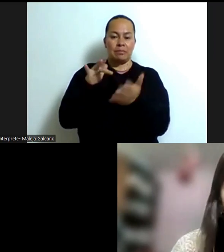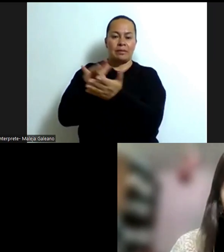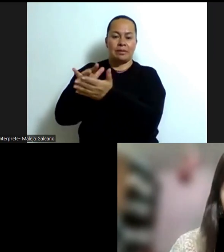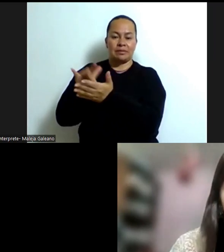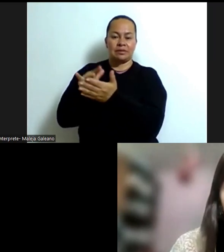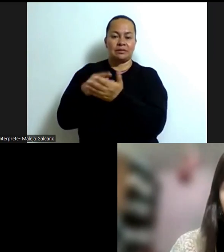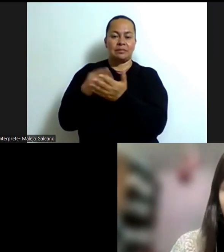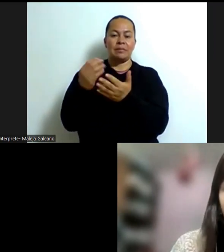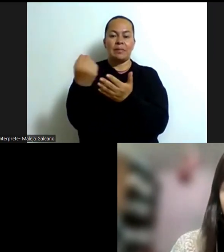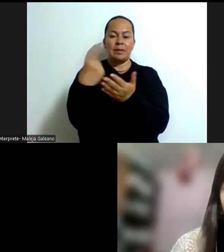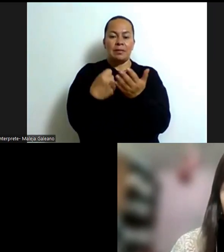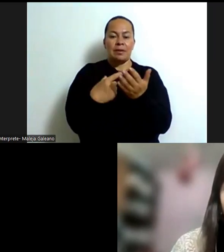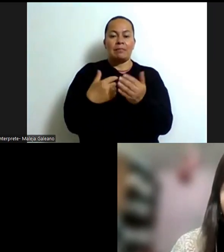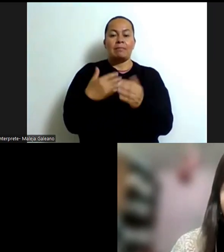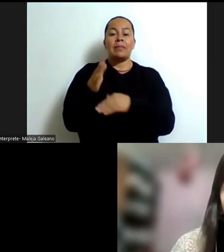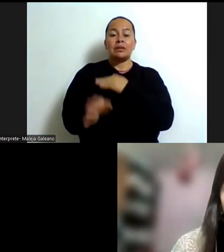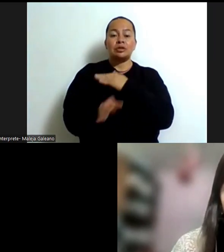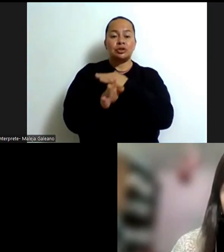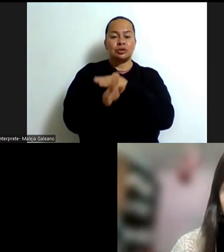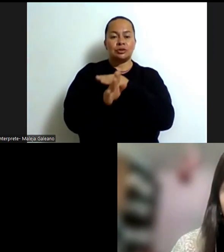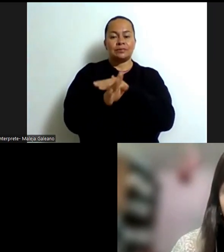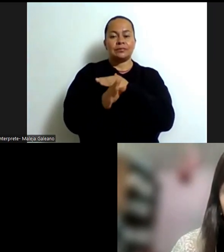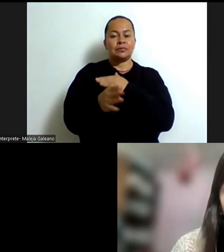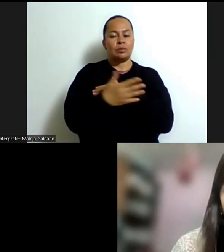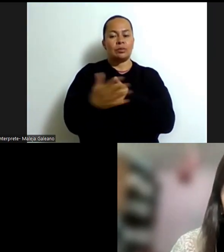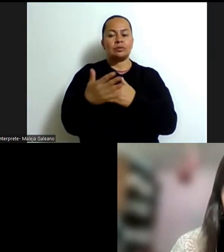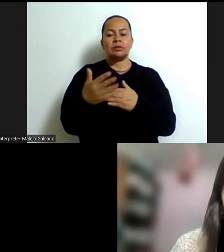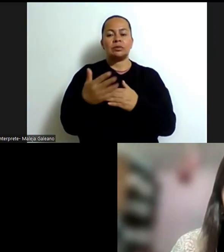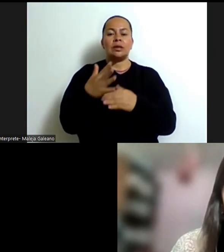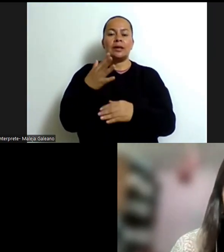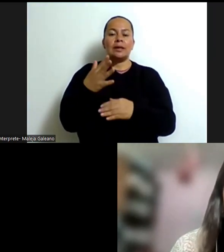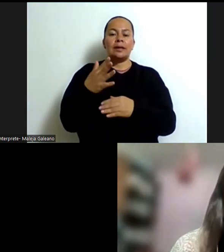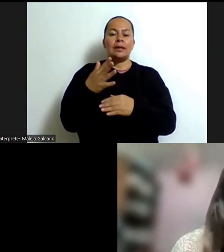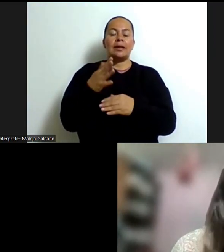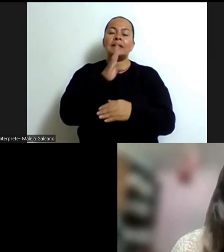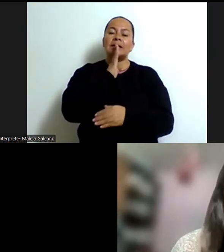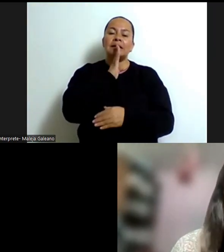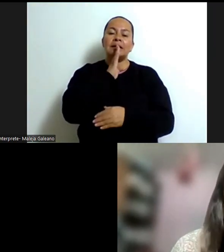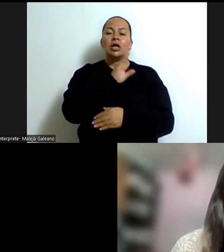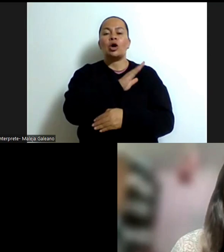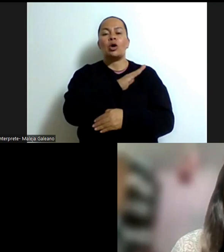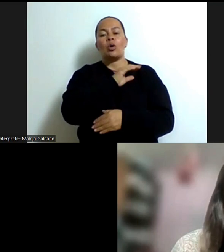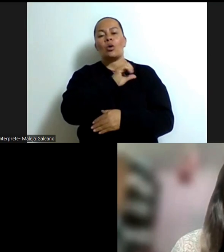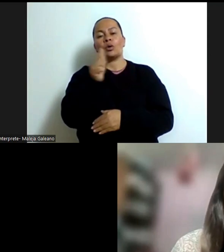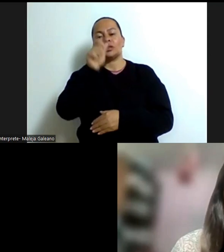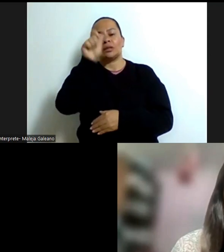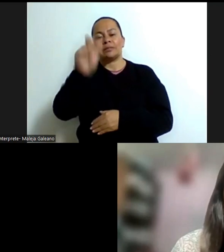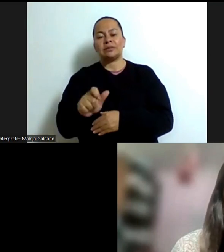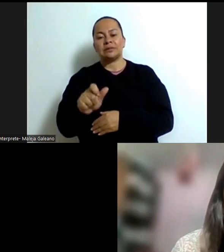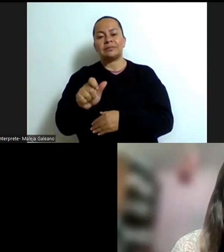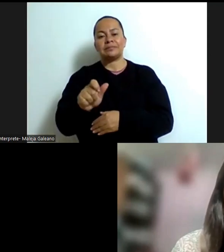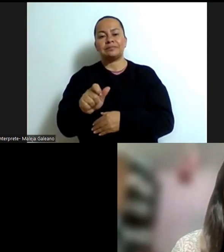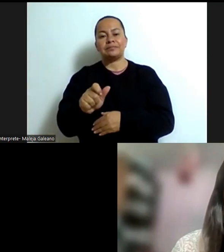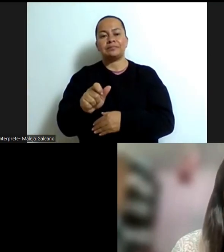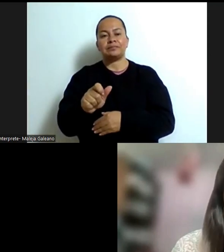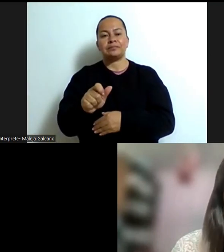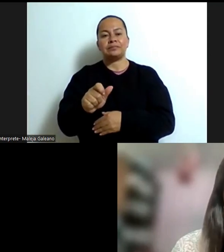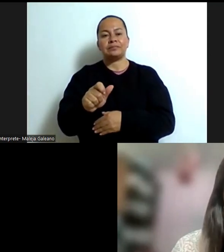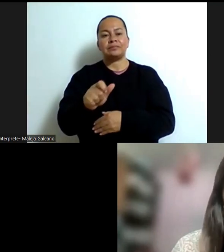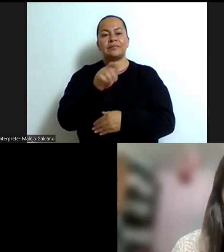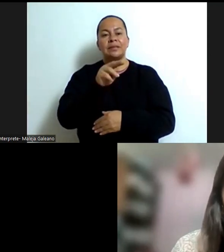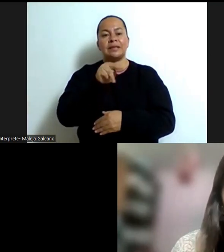preguntas pero a continuación voy a dar darle Entonces paso a nuestra siguiente panelista ella es Natalia